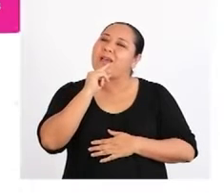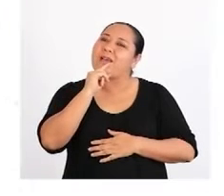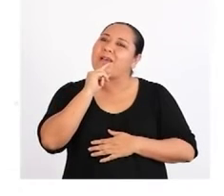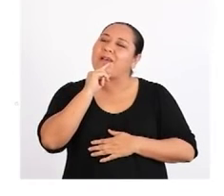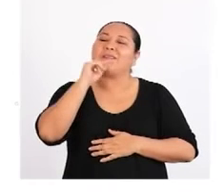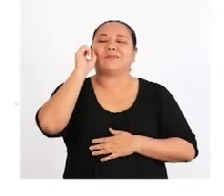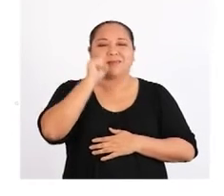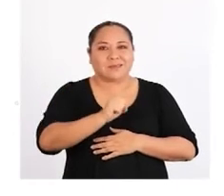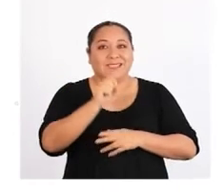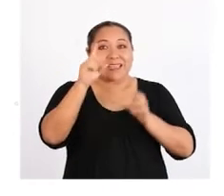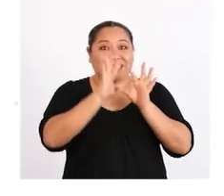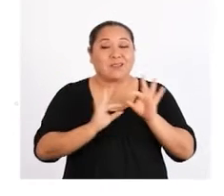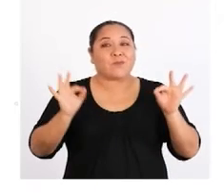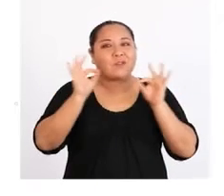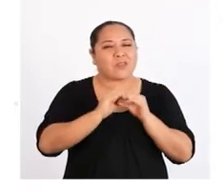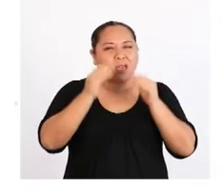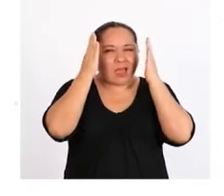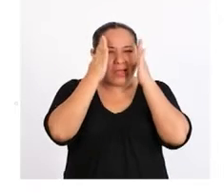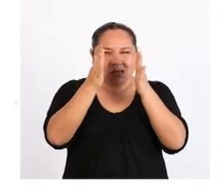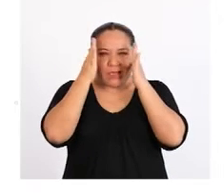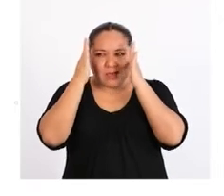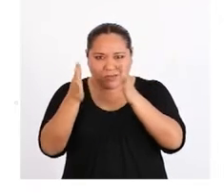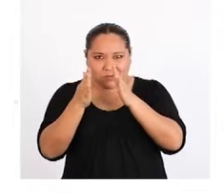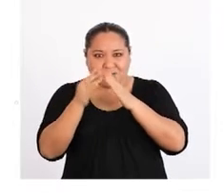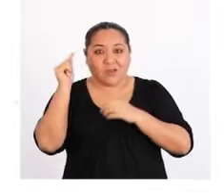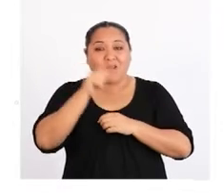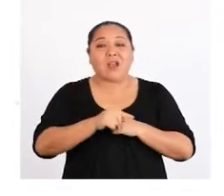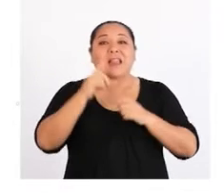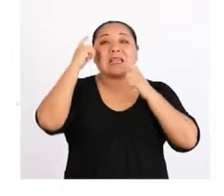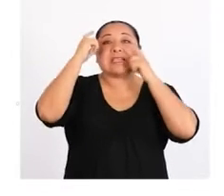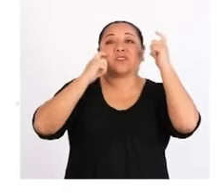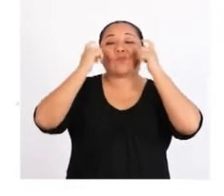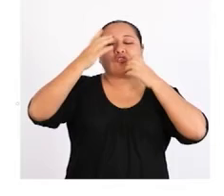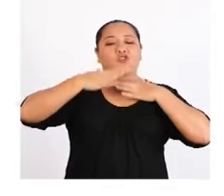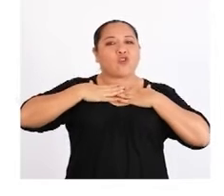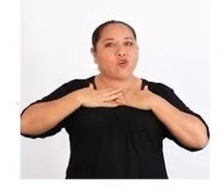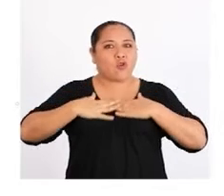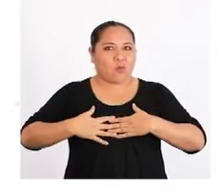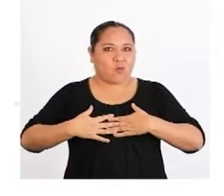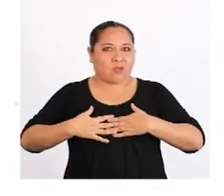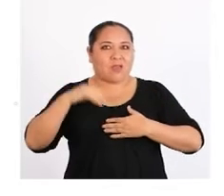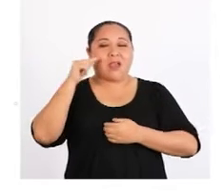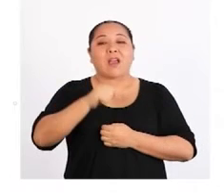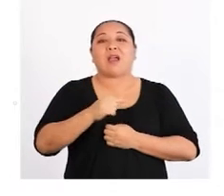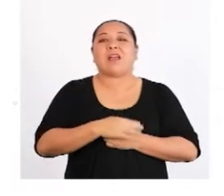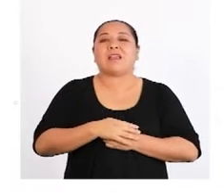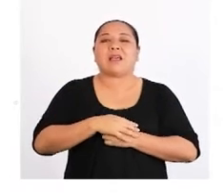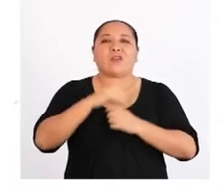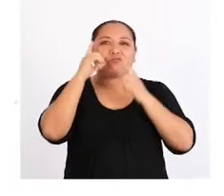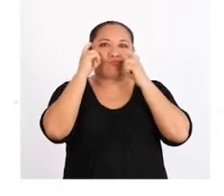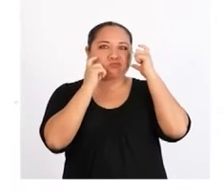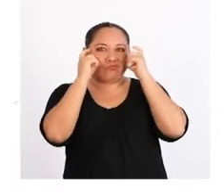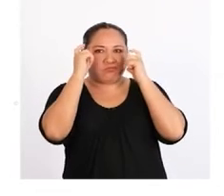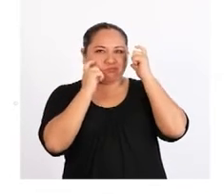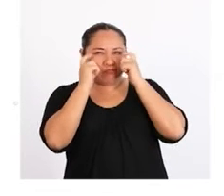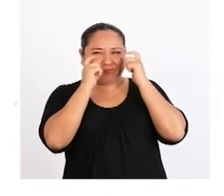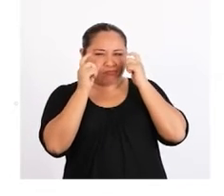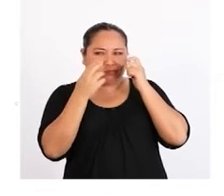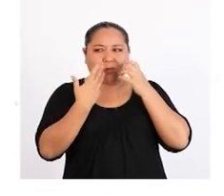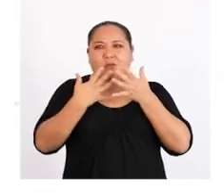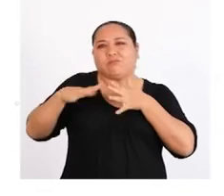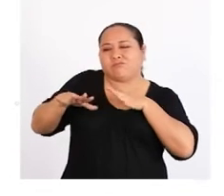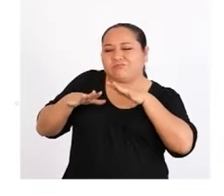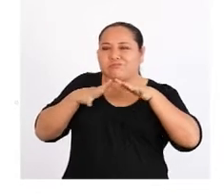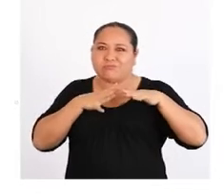Ah. Es importante poner atención a la expresión corporal, a los ademanes y a los